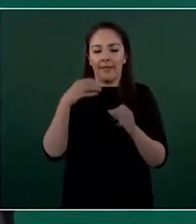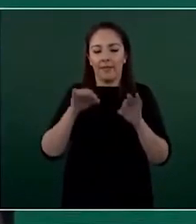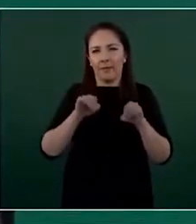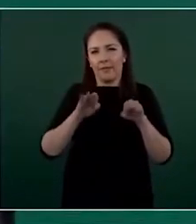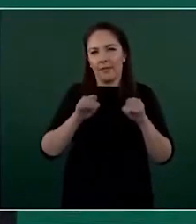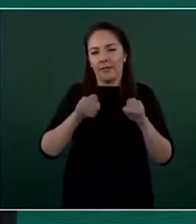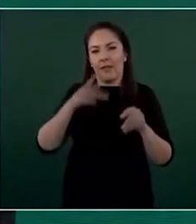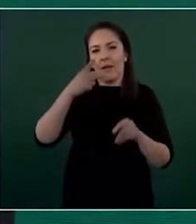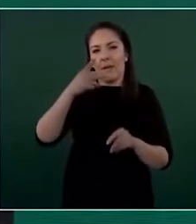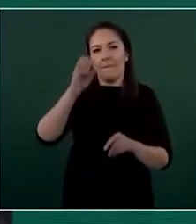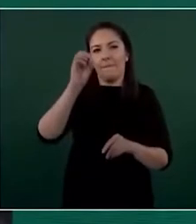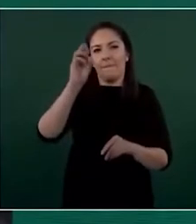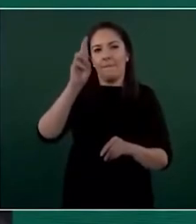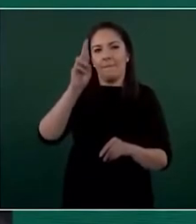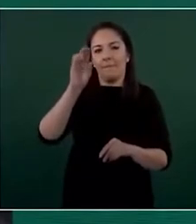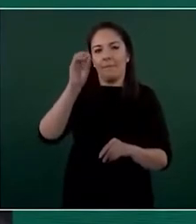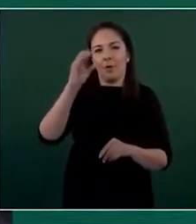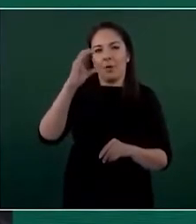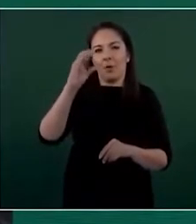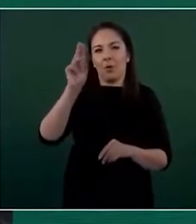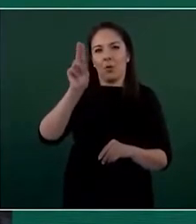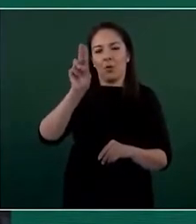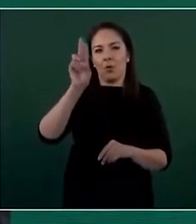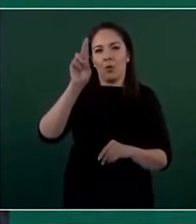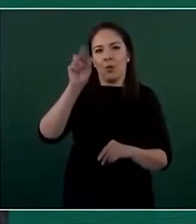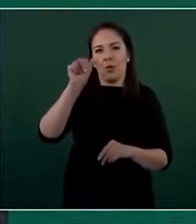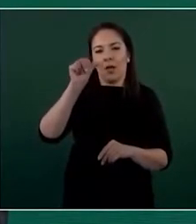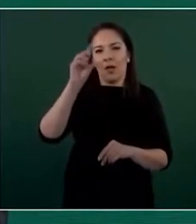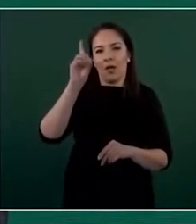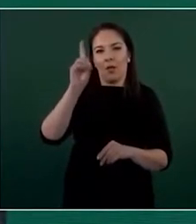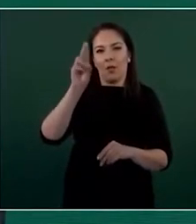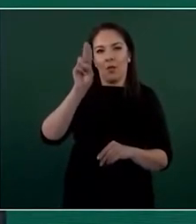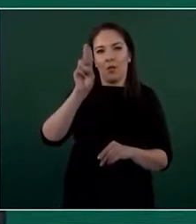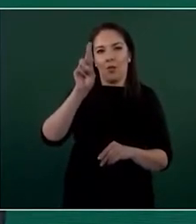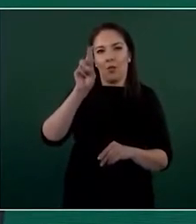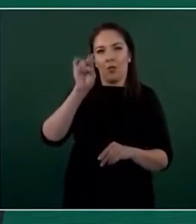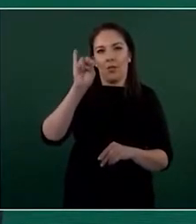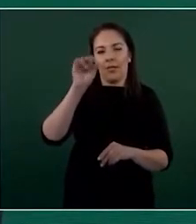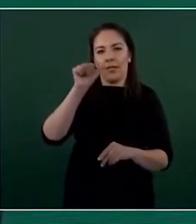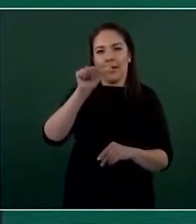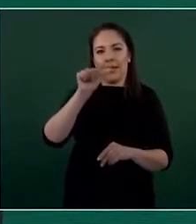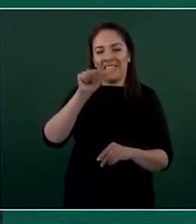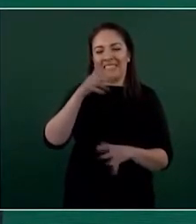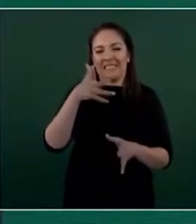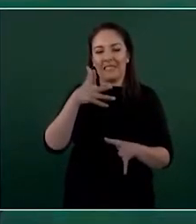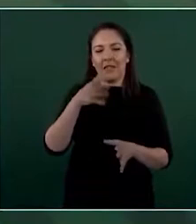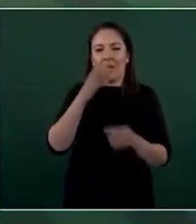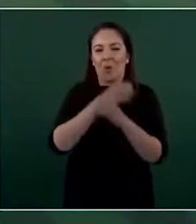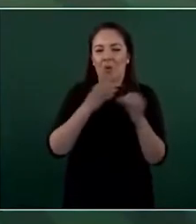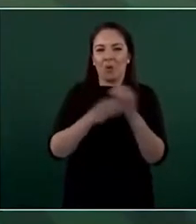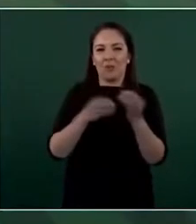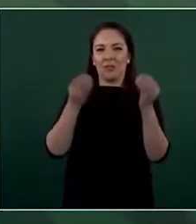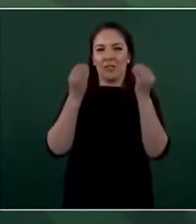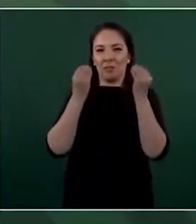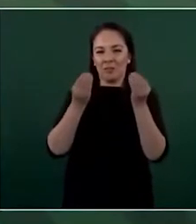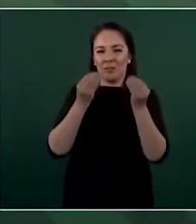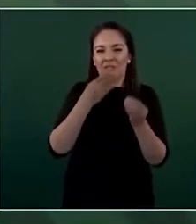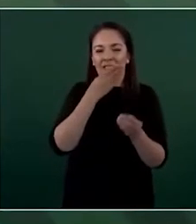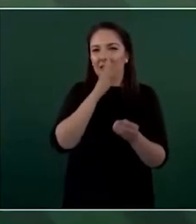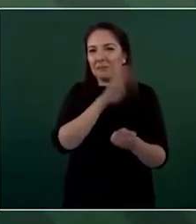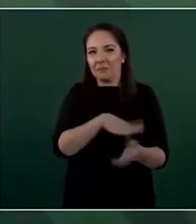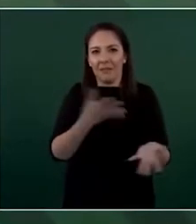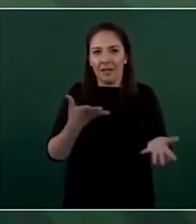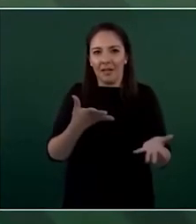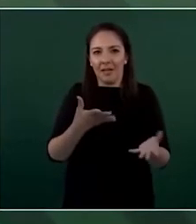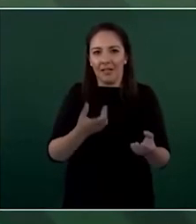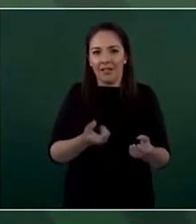pues se crearon muchos vicios, como en todas las instituciones, en el Ejecutivo, en el